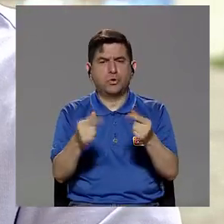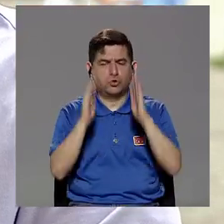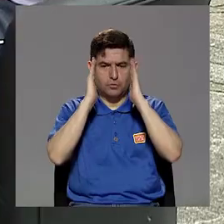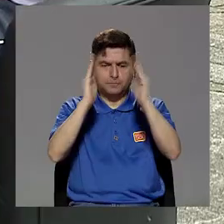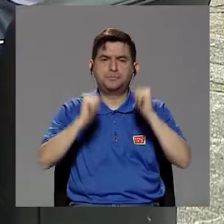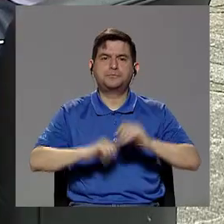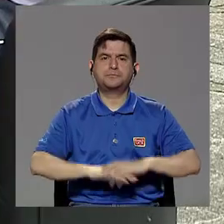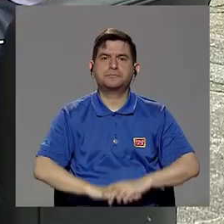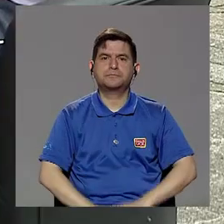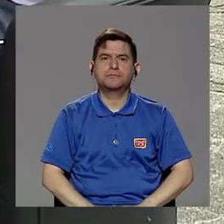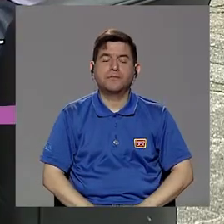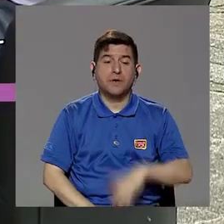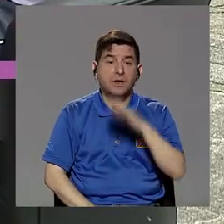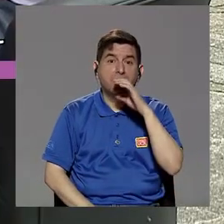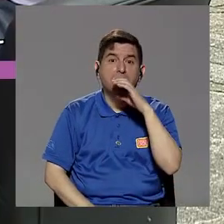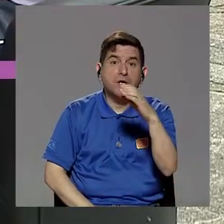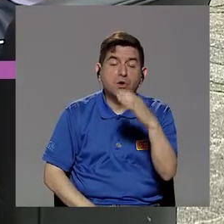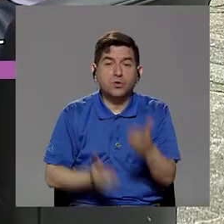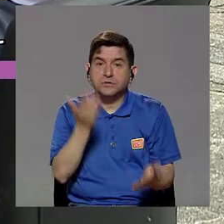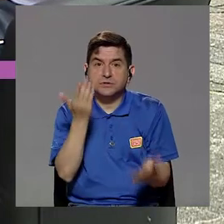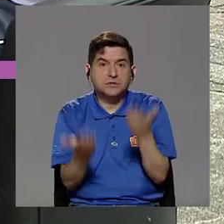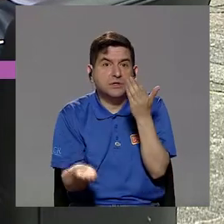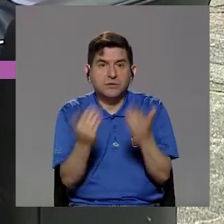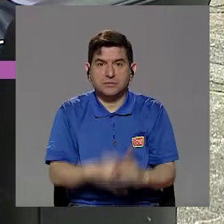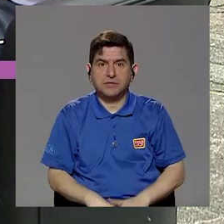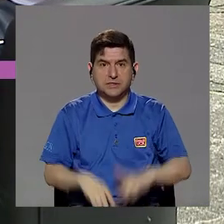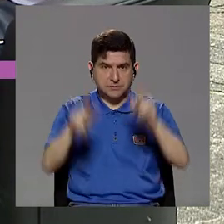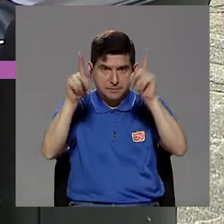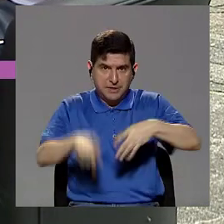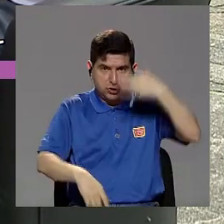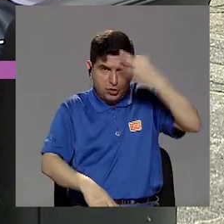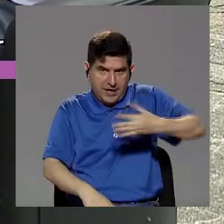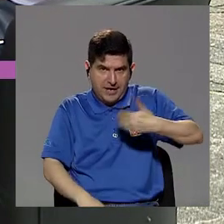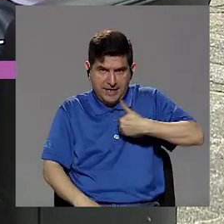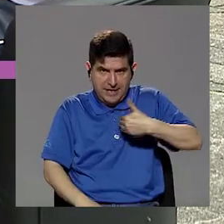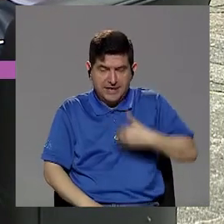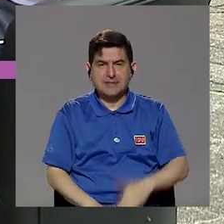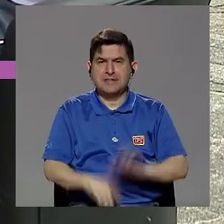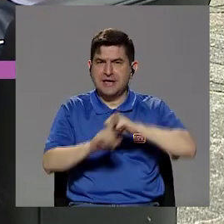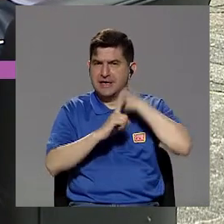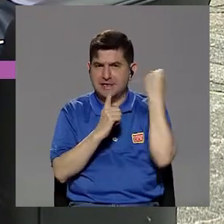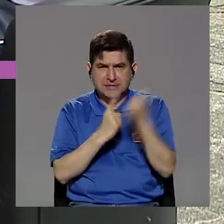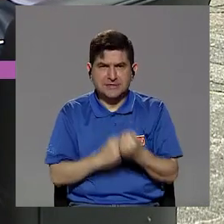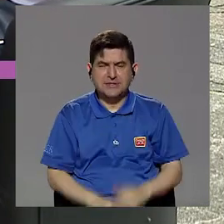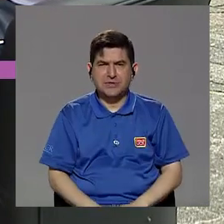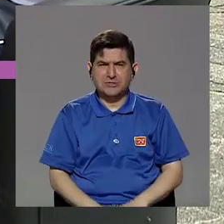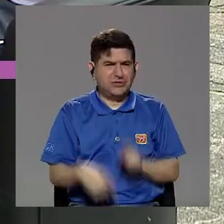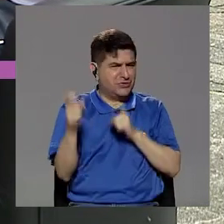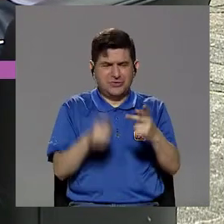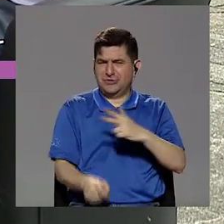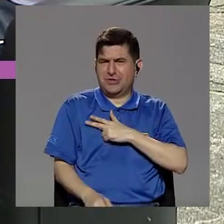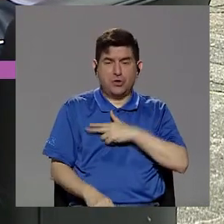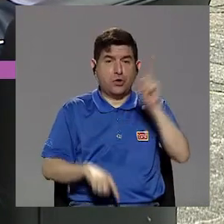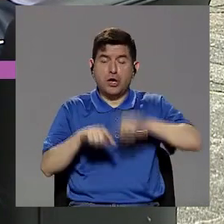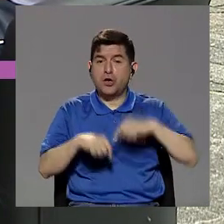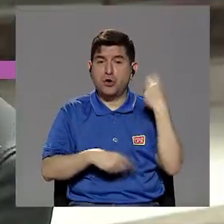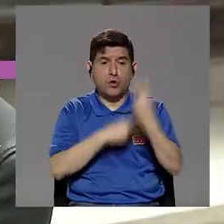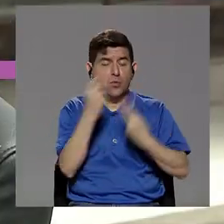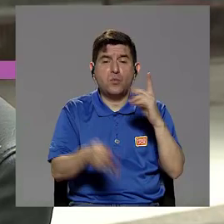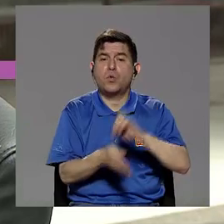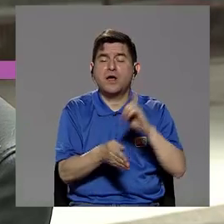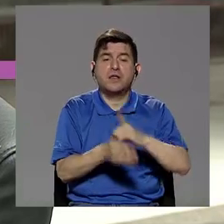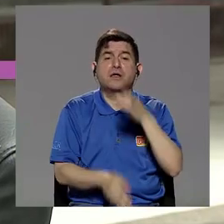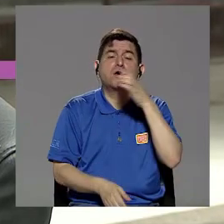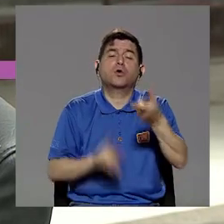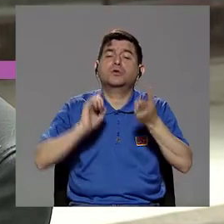rápido, mejor. ¿Qué recomendaciones, doctor? Si la persona cree que tiene incontinencia y aún no puede visitar al médico,